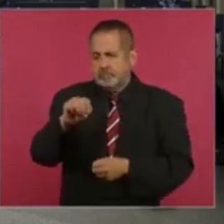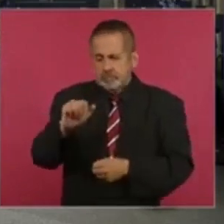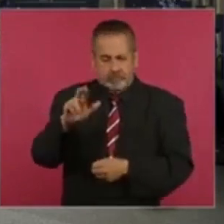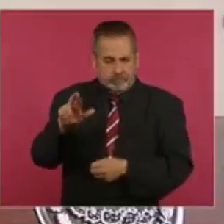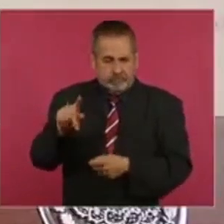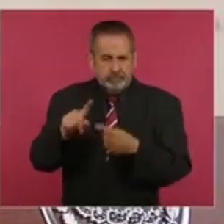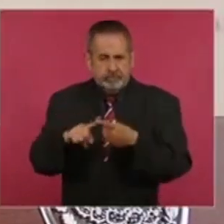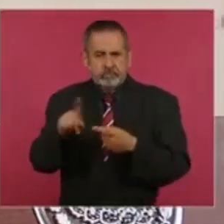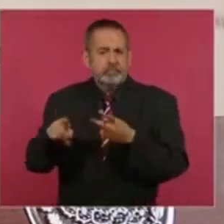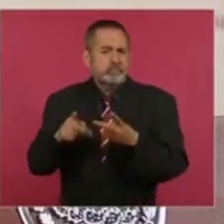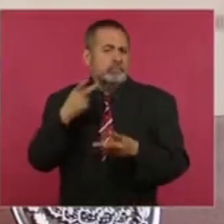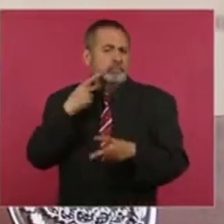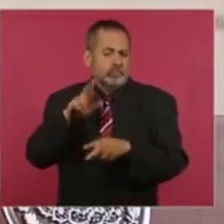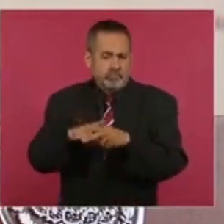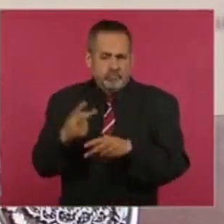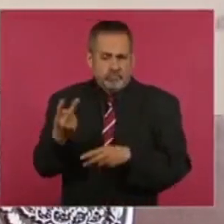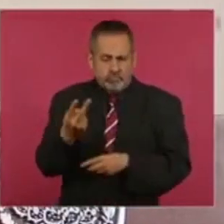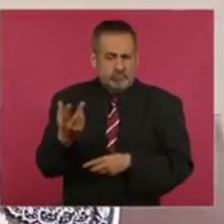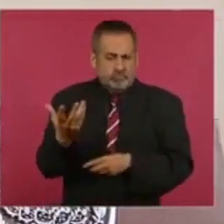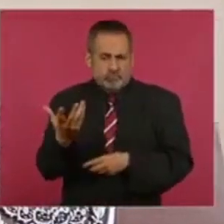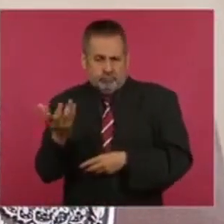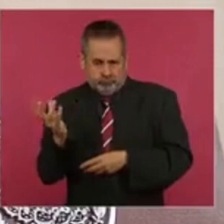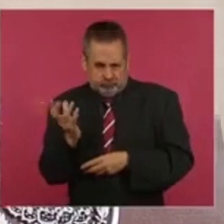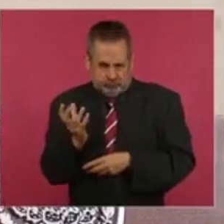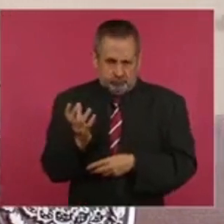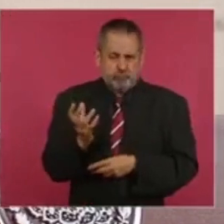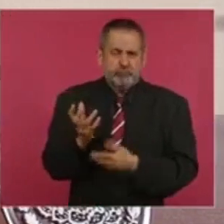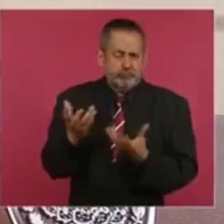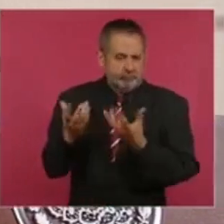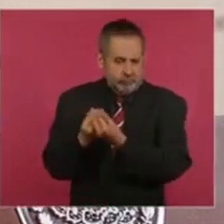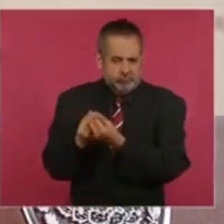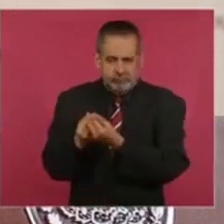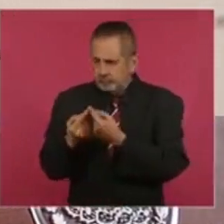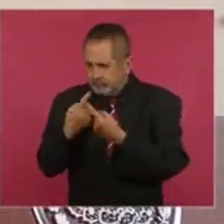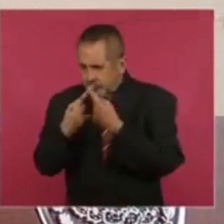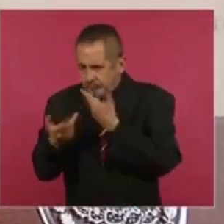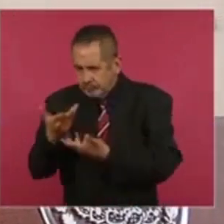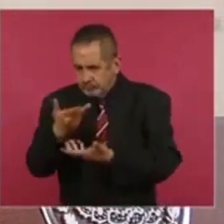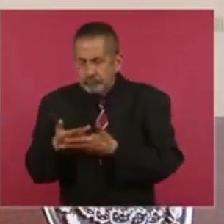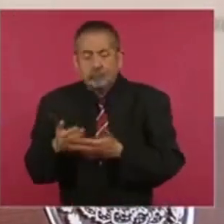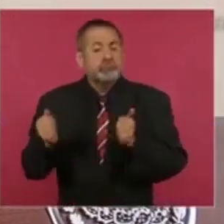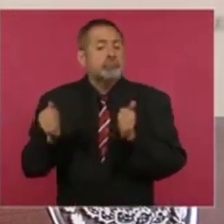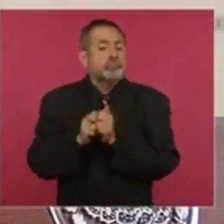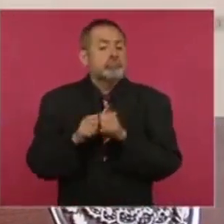la Procuraduría del Medio Ambiente y